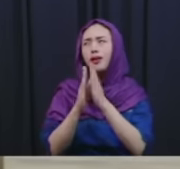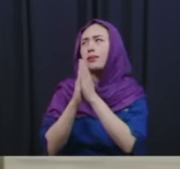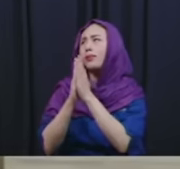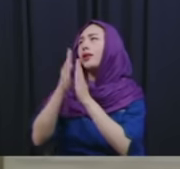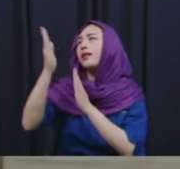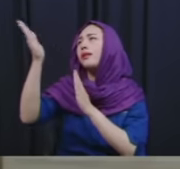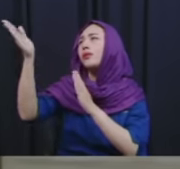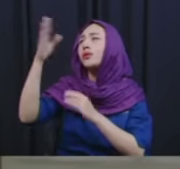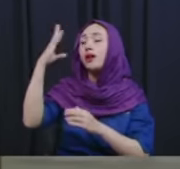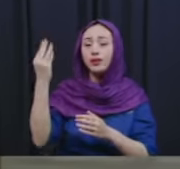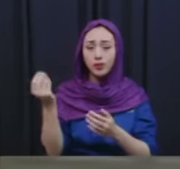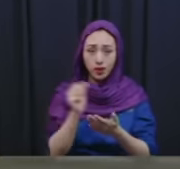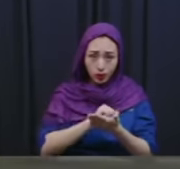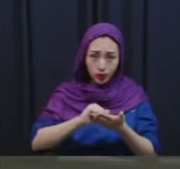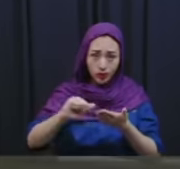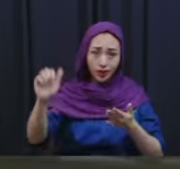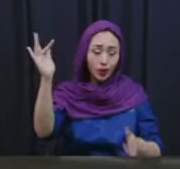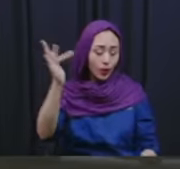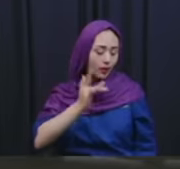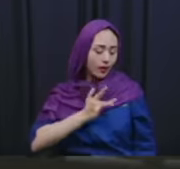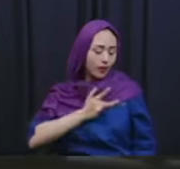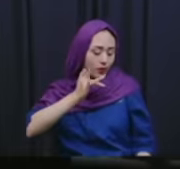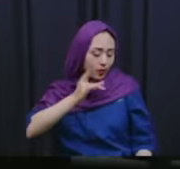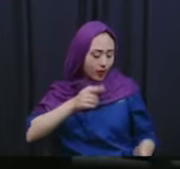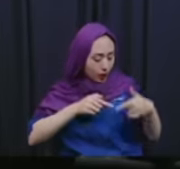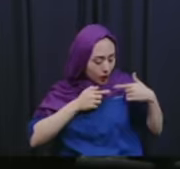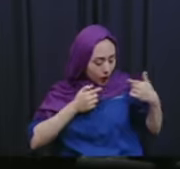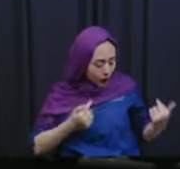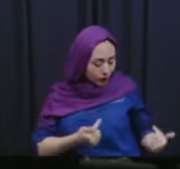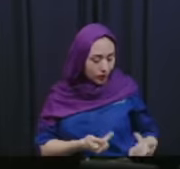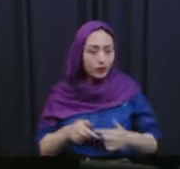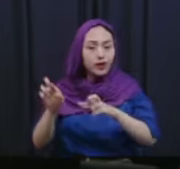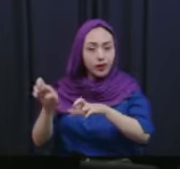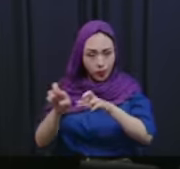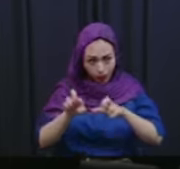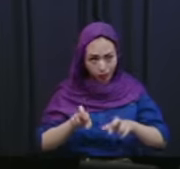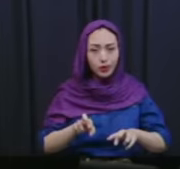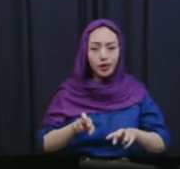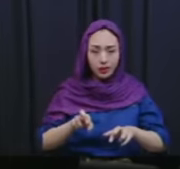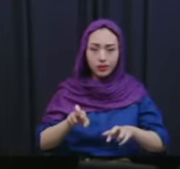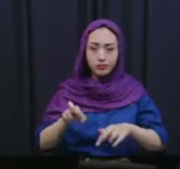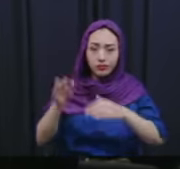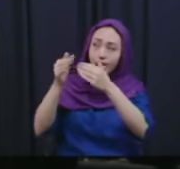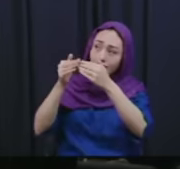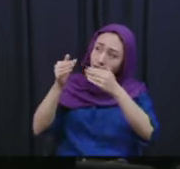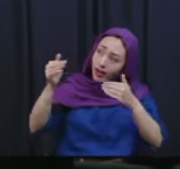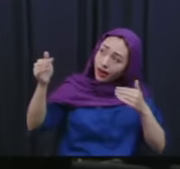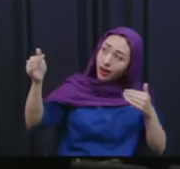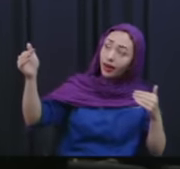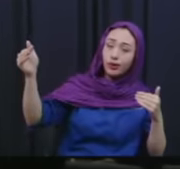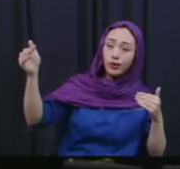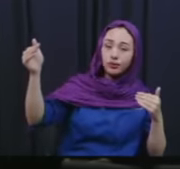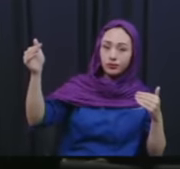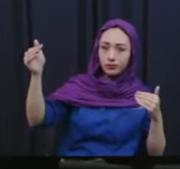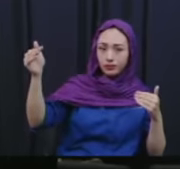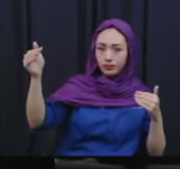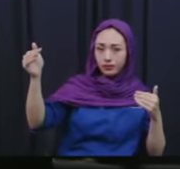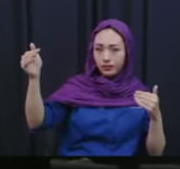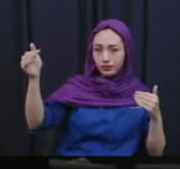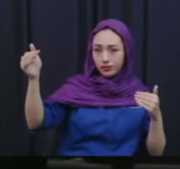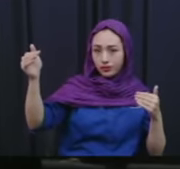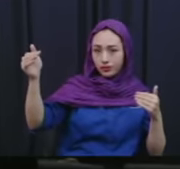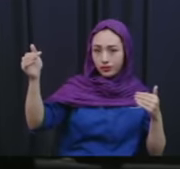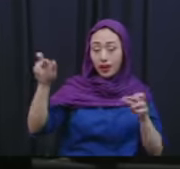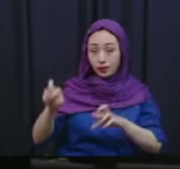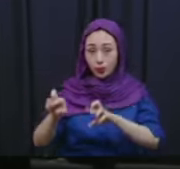toque el corazón de aquel que se ha alejado el corazón de aquel que no conoce